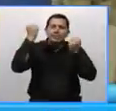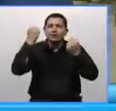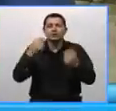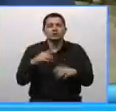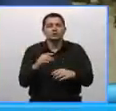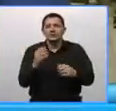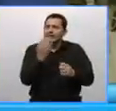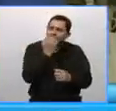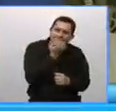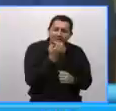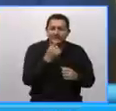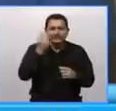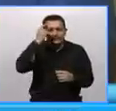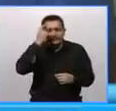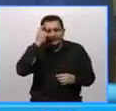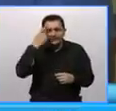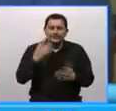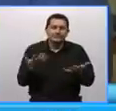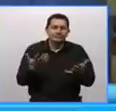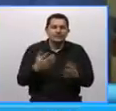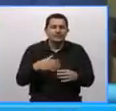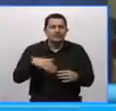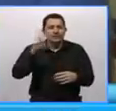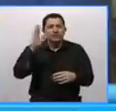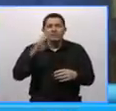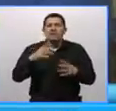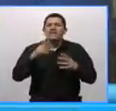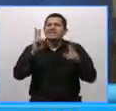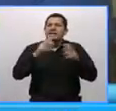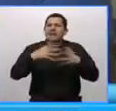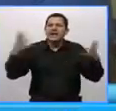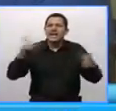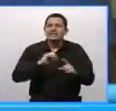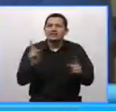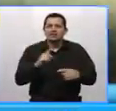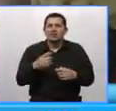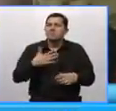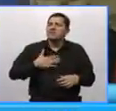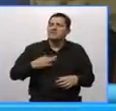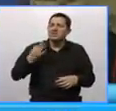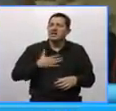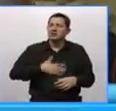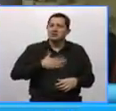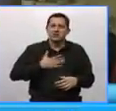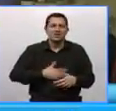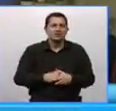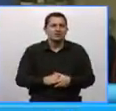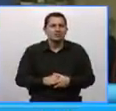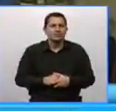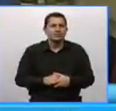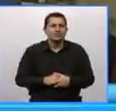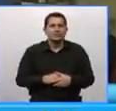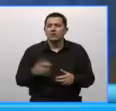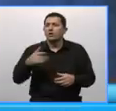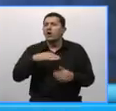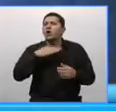el nervio, la psicosis. En cuestiones más macro, no, estoy bastante contento con mi vida. ¿Te frustra estar tanto tiempo al lado de